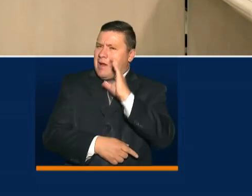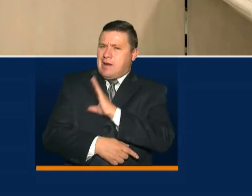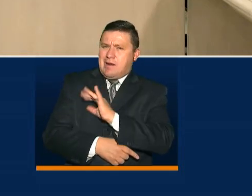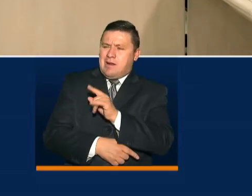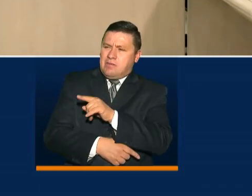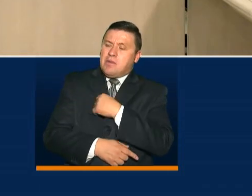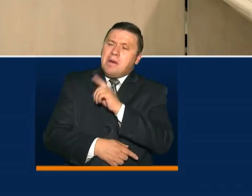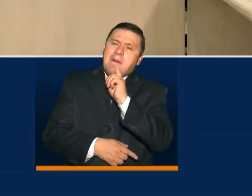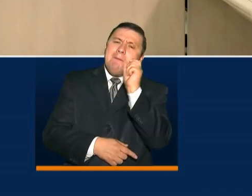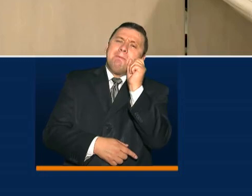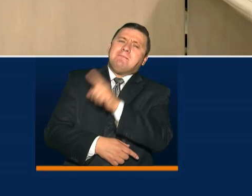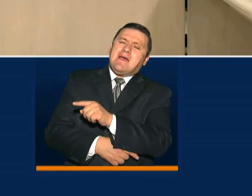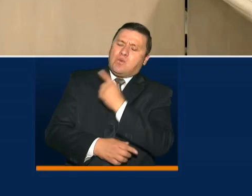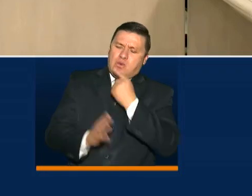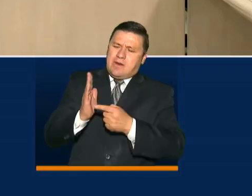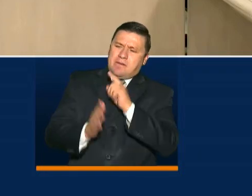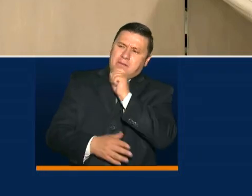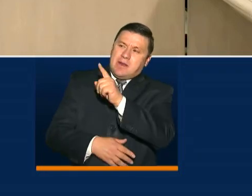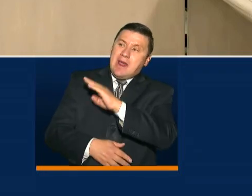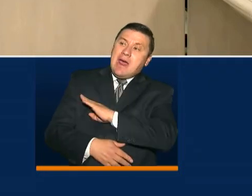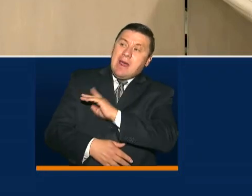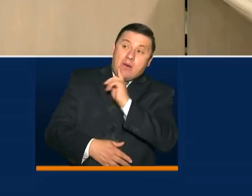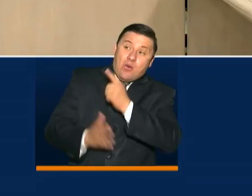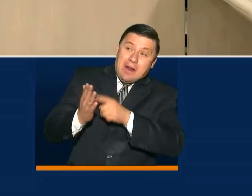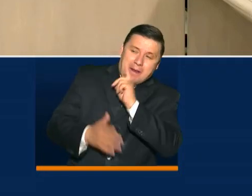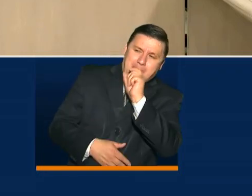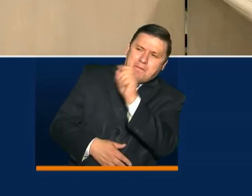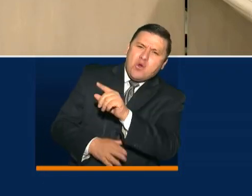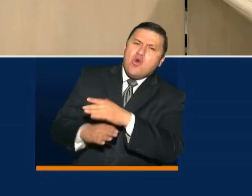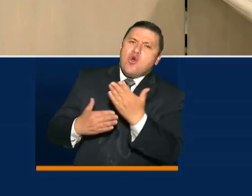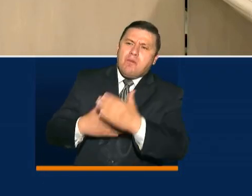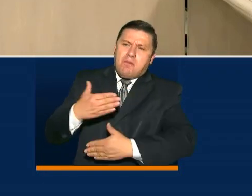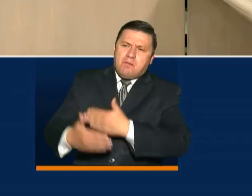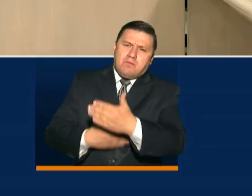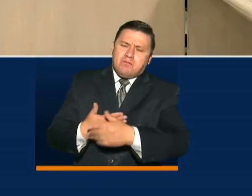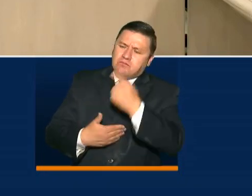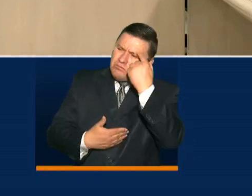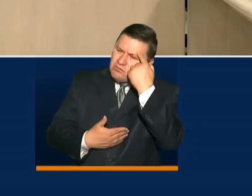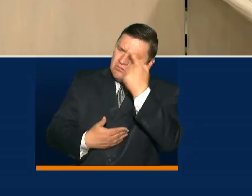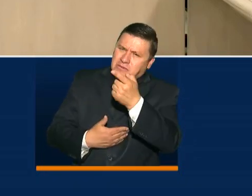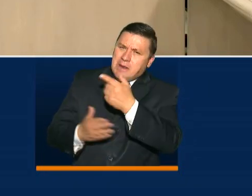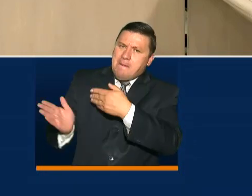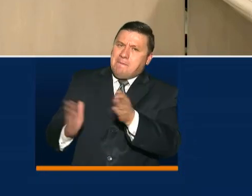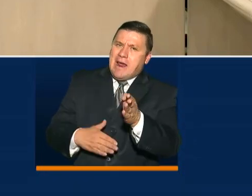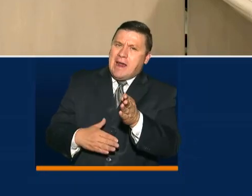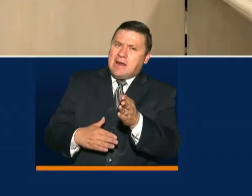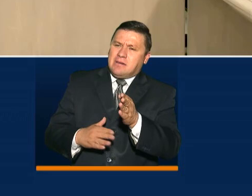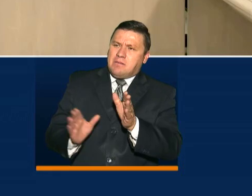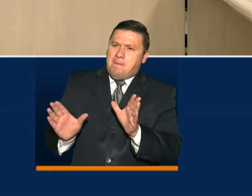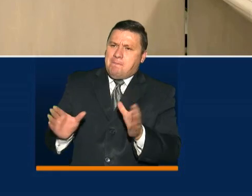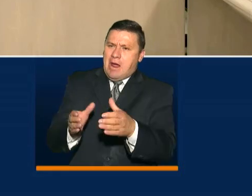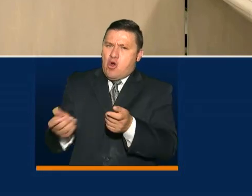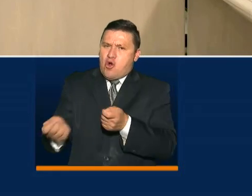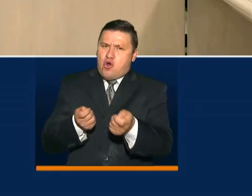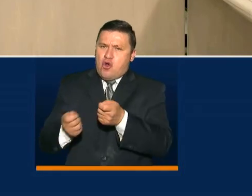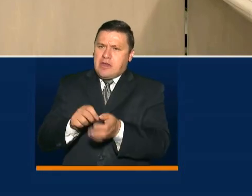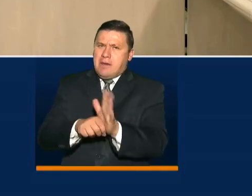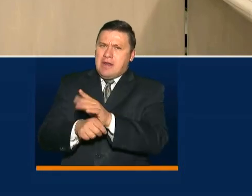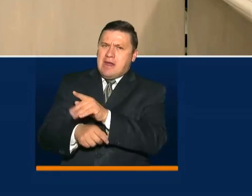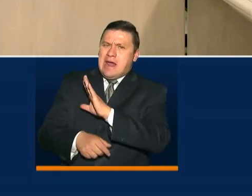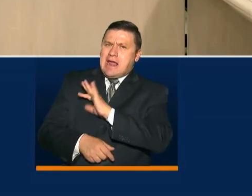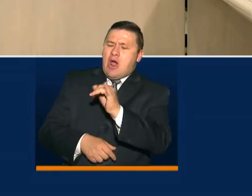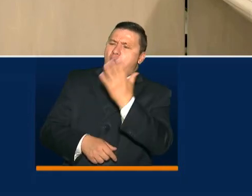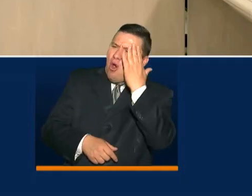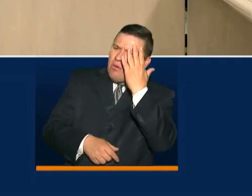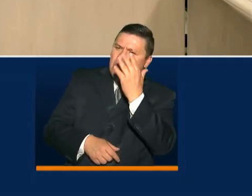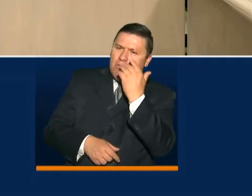Y también yo le preguntaría de una vez al señor alcalde, ¿cómo sigue avanzando además con ese plan de cerco y control epidemiológico?